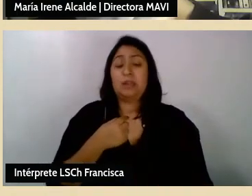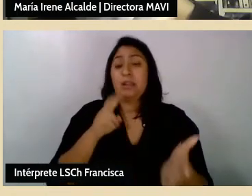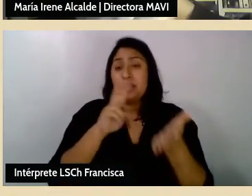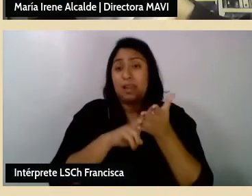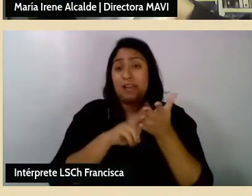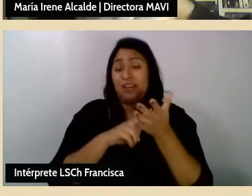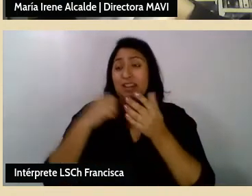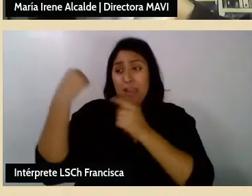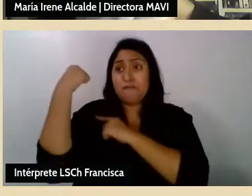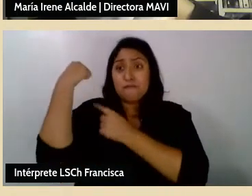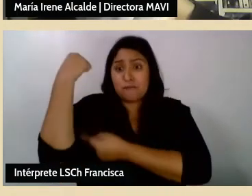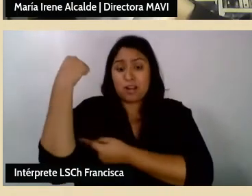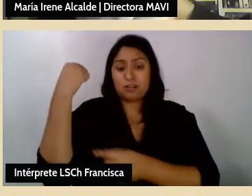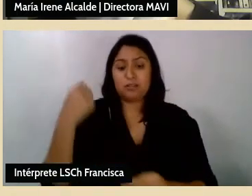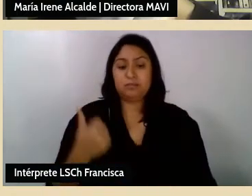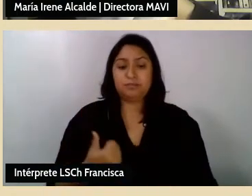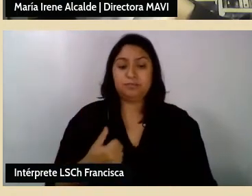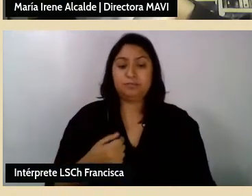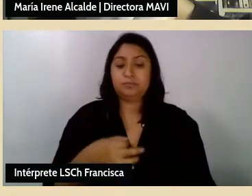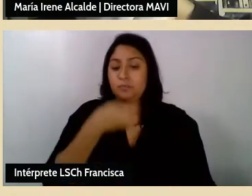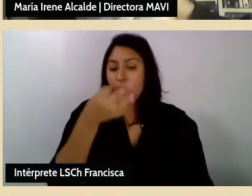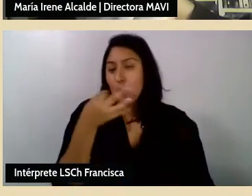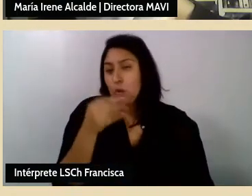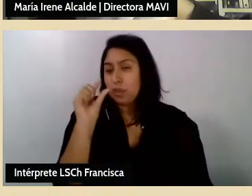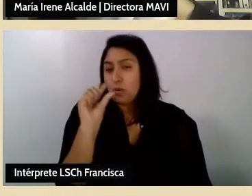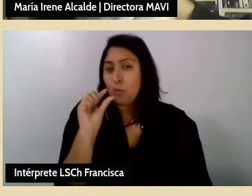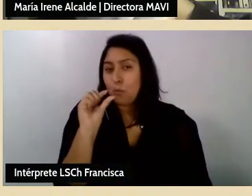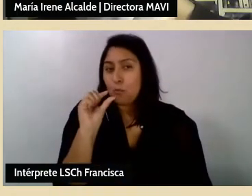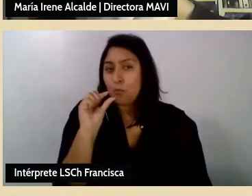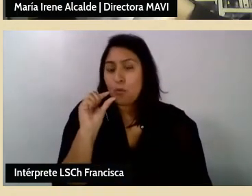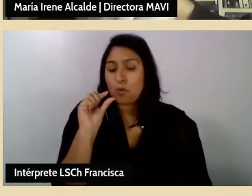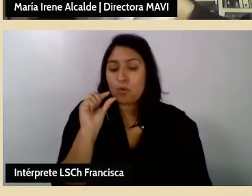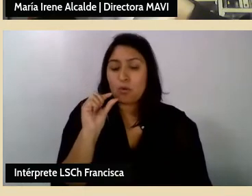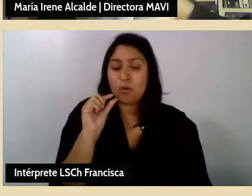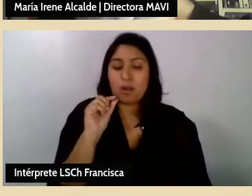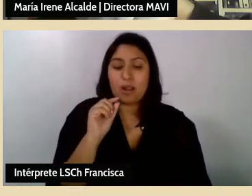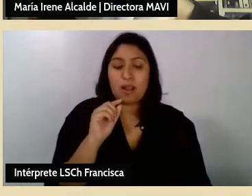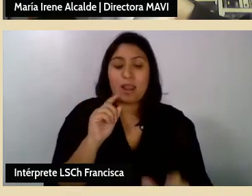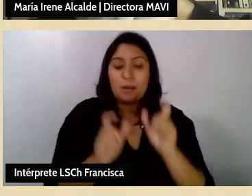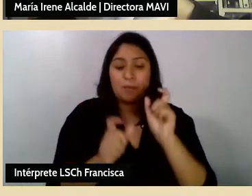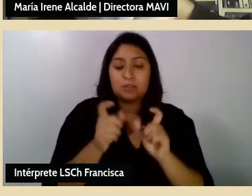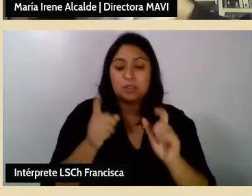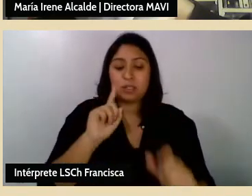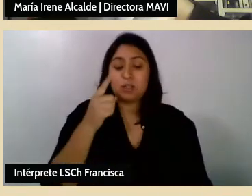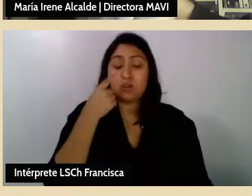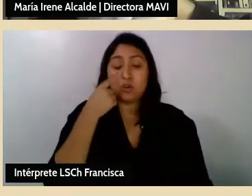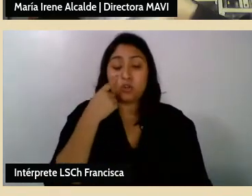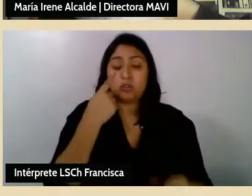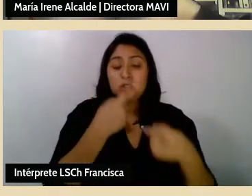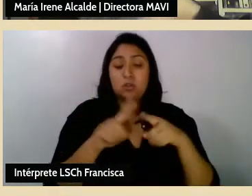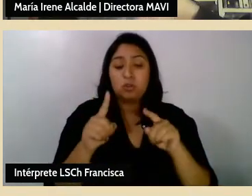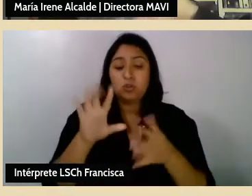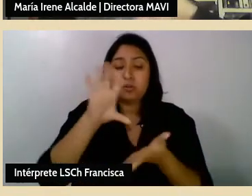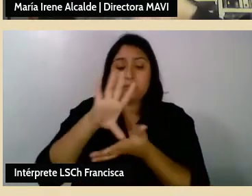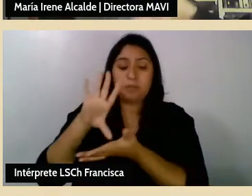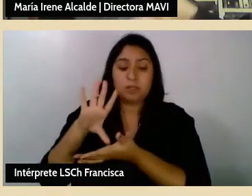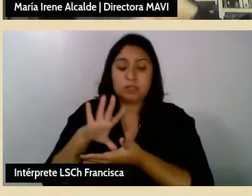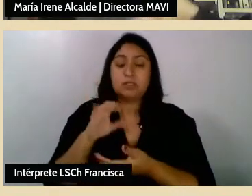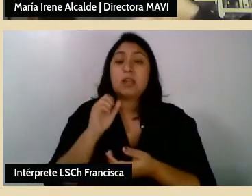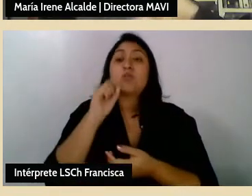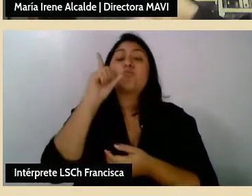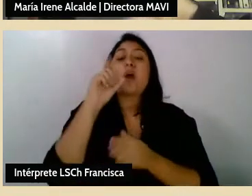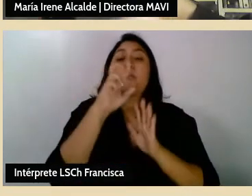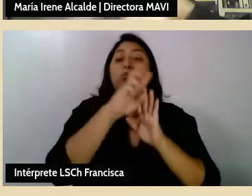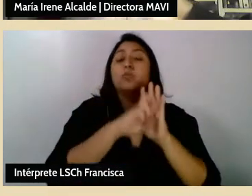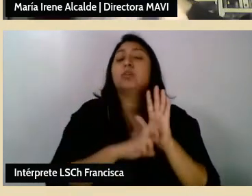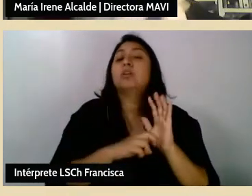potente. Cuéntanos un poco, así, sobre todo a quienes no conocen de otros países, ¿cuál es la proyección que tú ves de